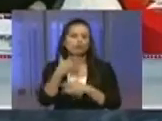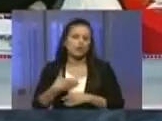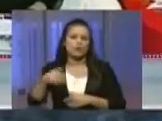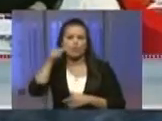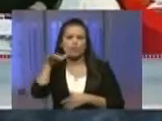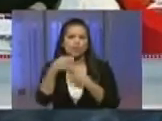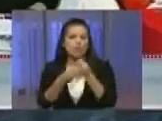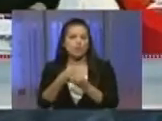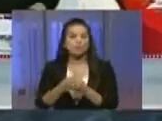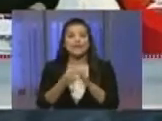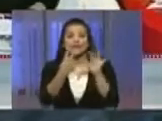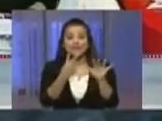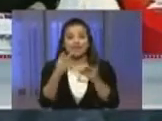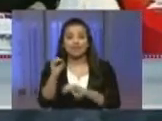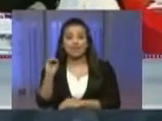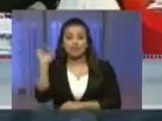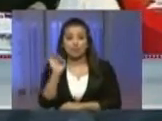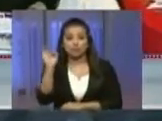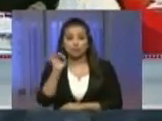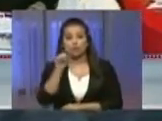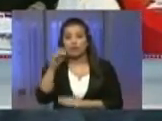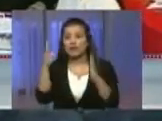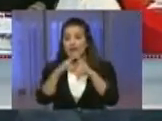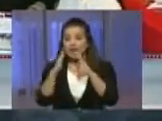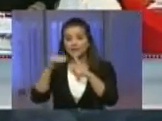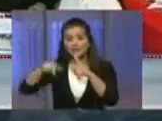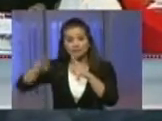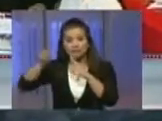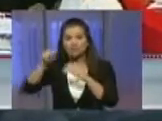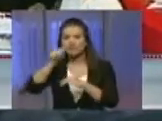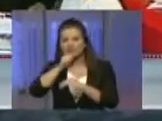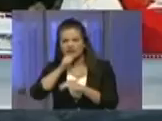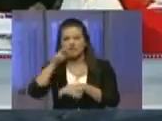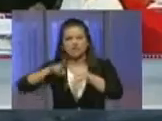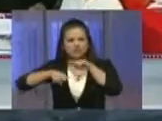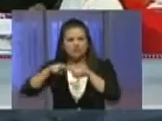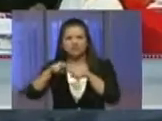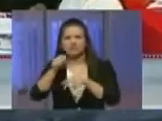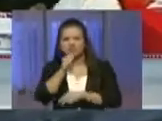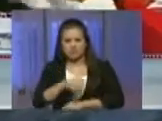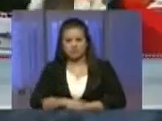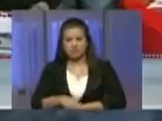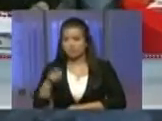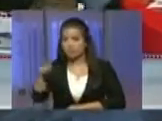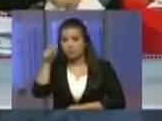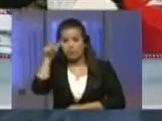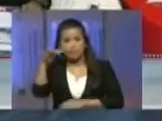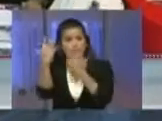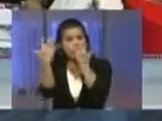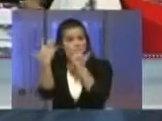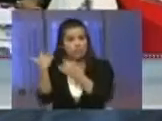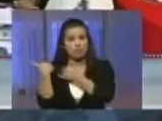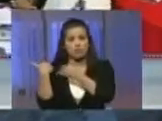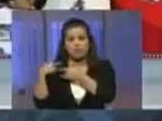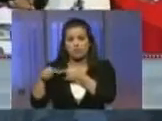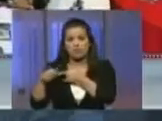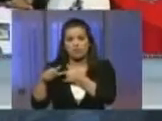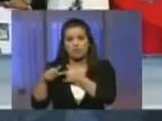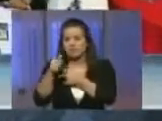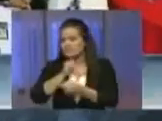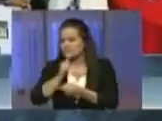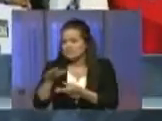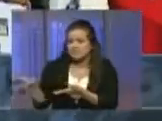70 por de la vivienda en Venezuela había sido construido con sus propias manos por el pueblo pariendo